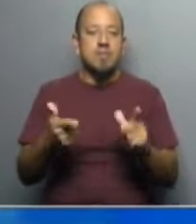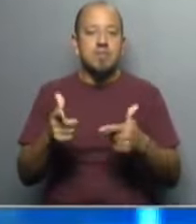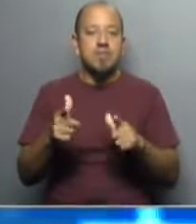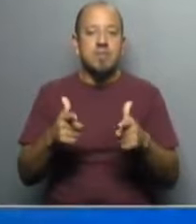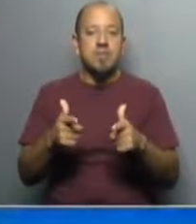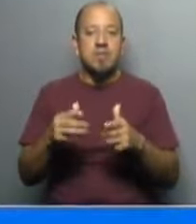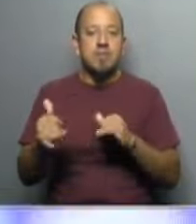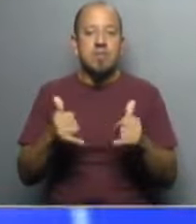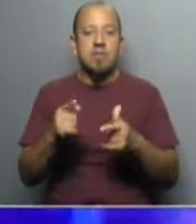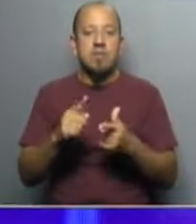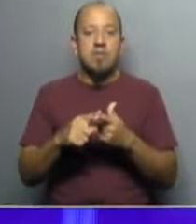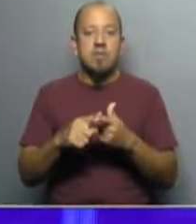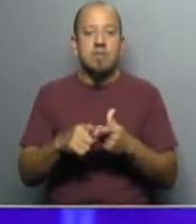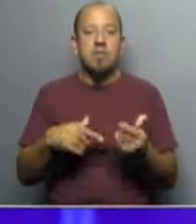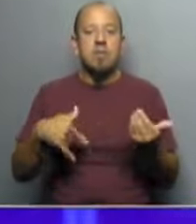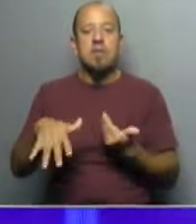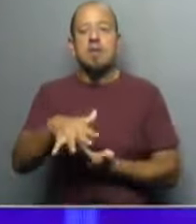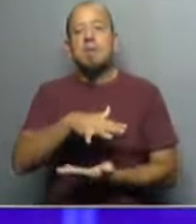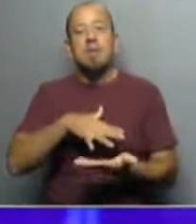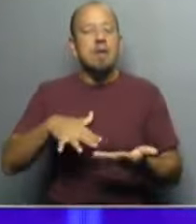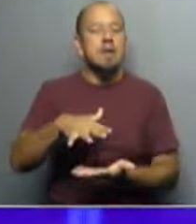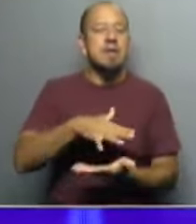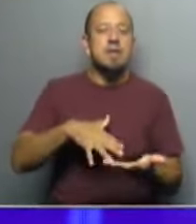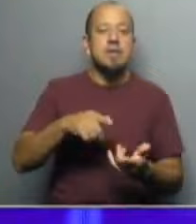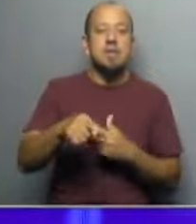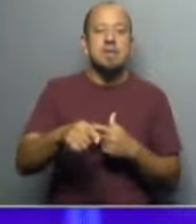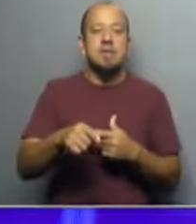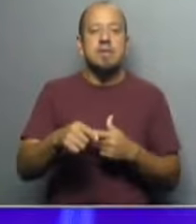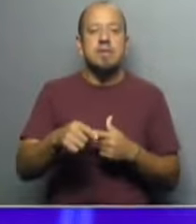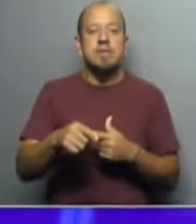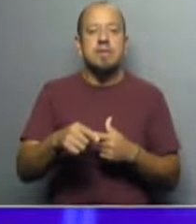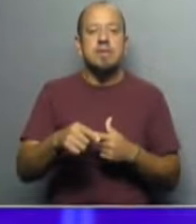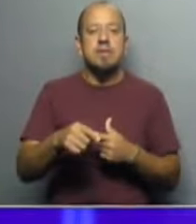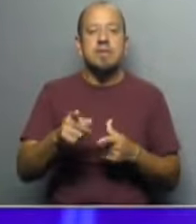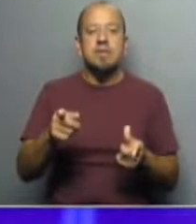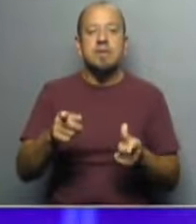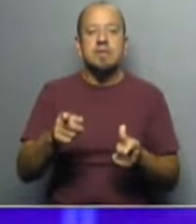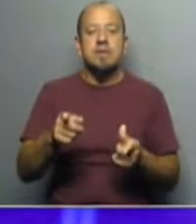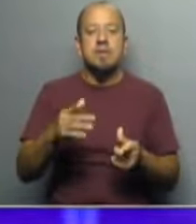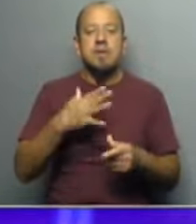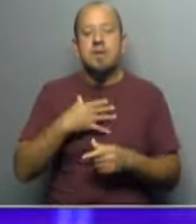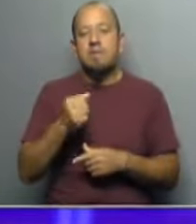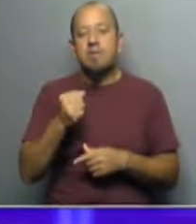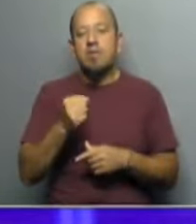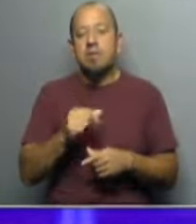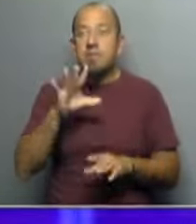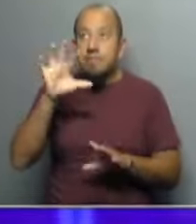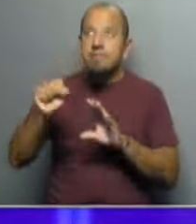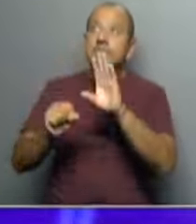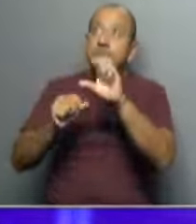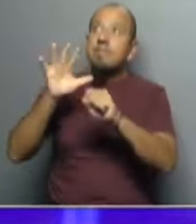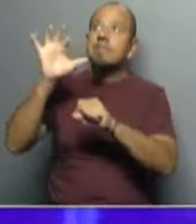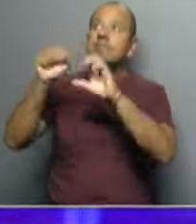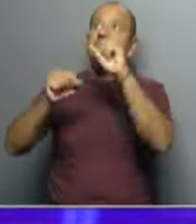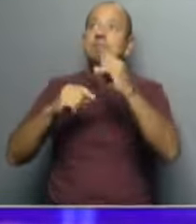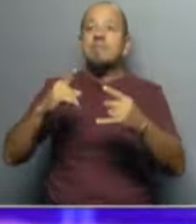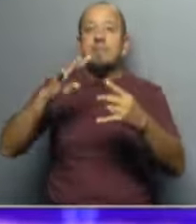así como en las plazas, esos lugares. Bueno, el juego favorito de este niño que vimos... Sí.